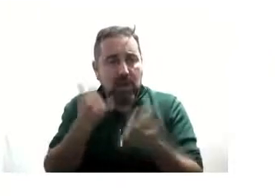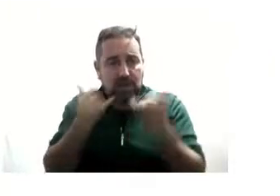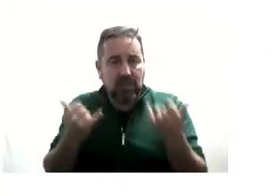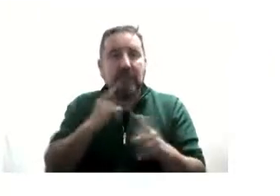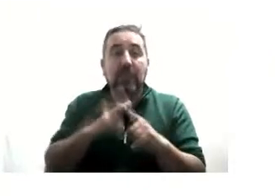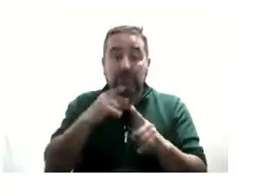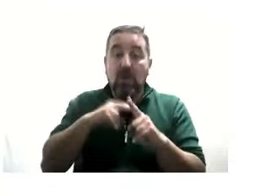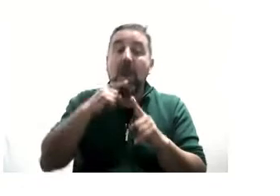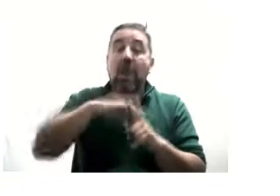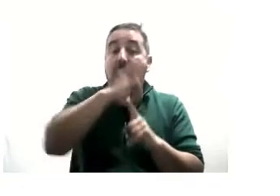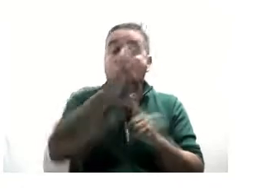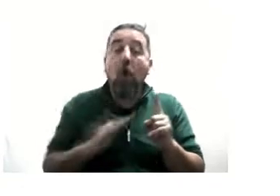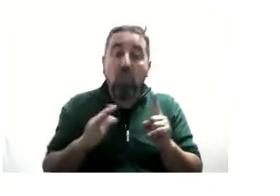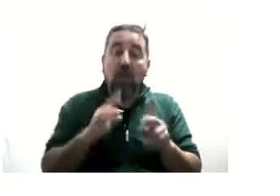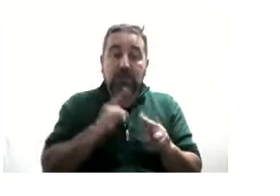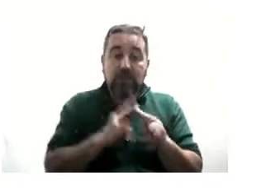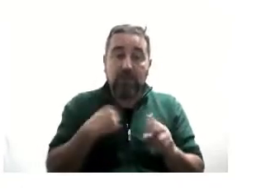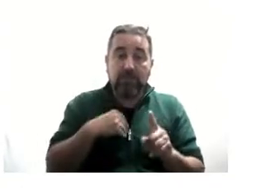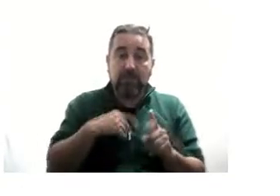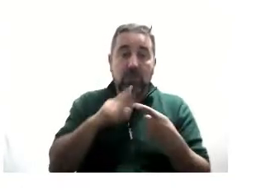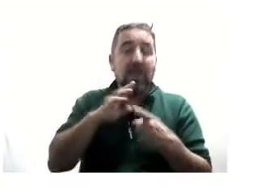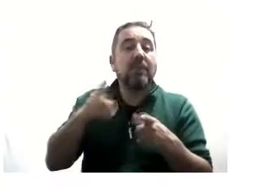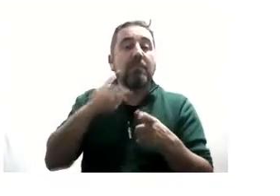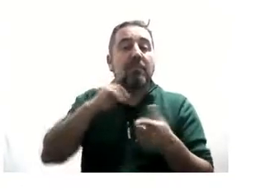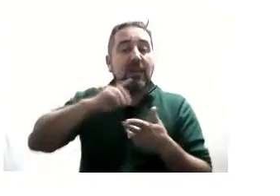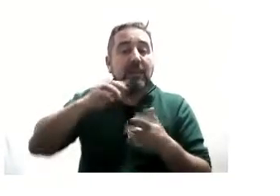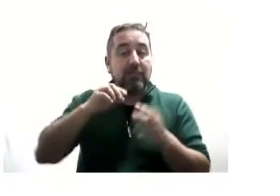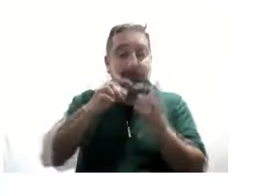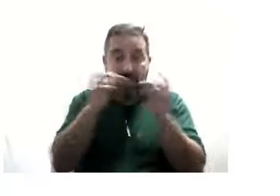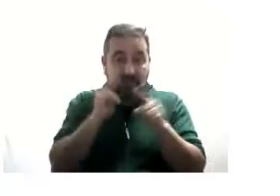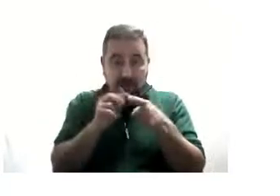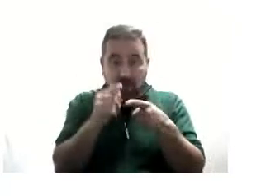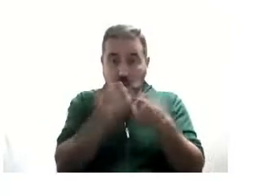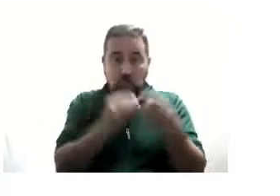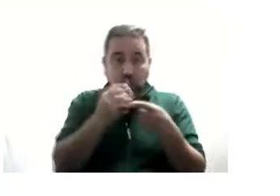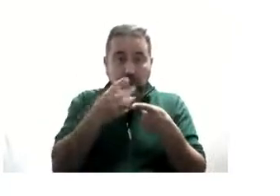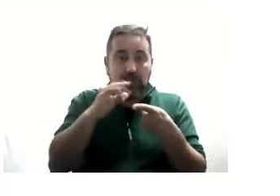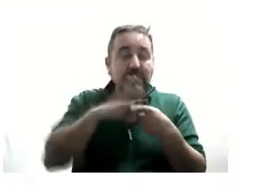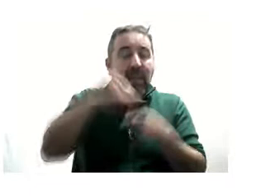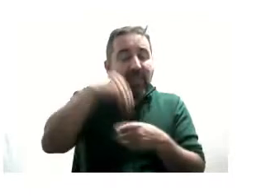¿no? Entonces, es un electrodo como este, es un electrodo de uso únicamente